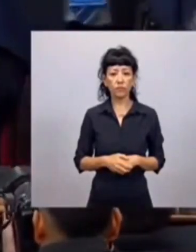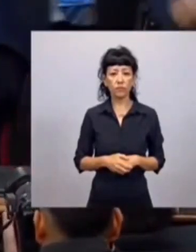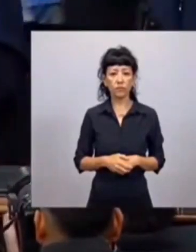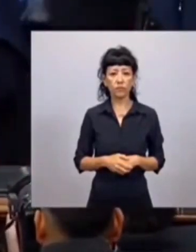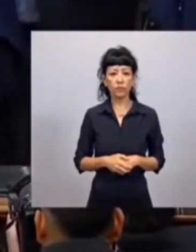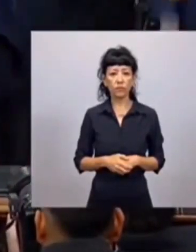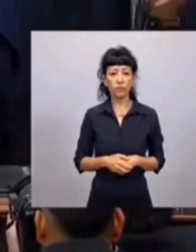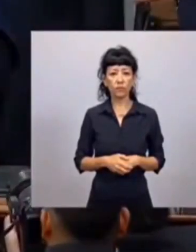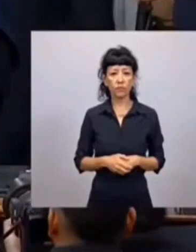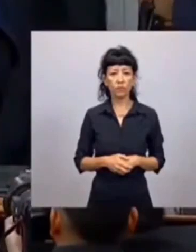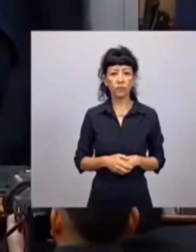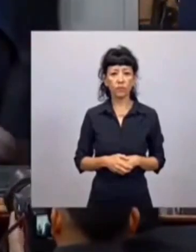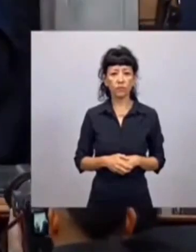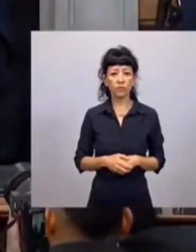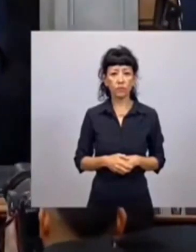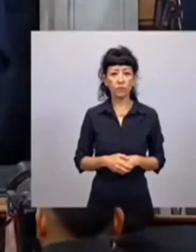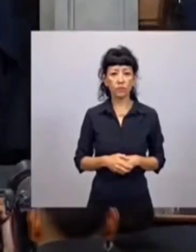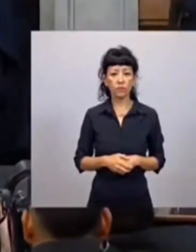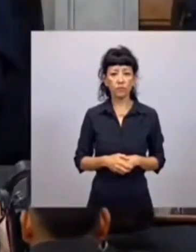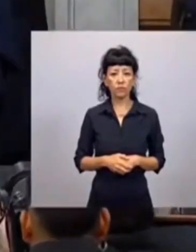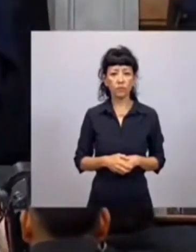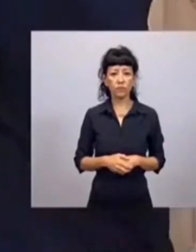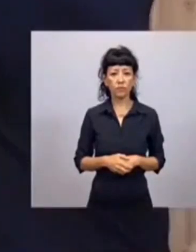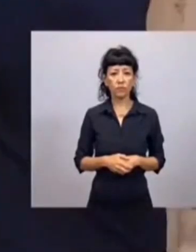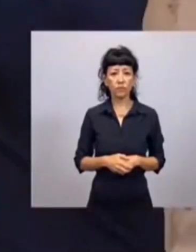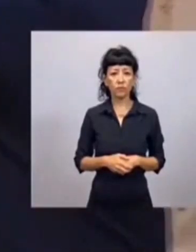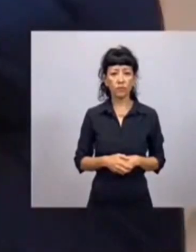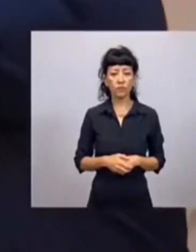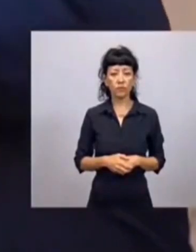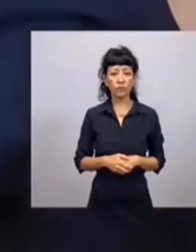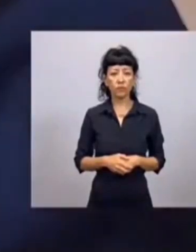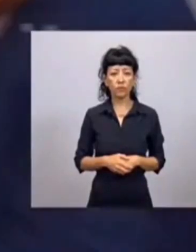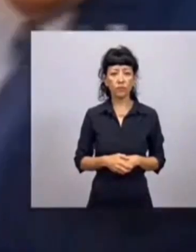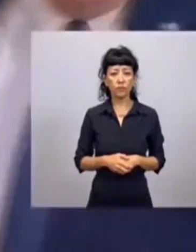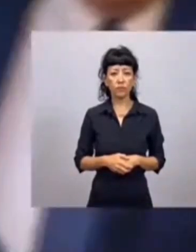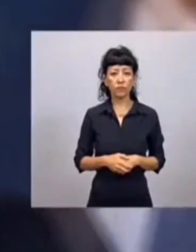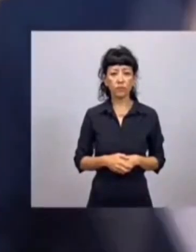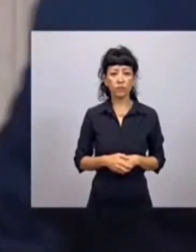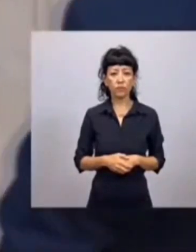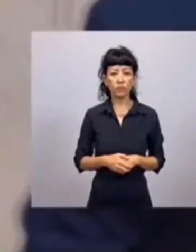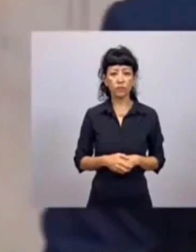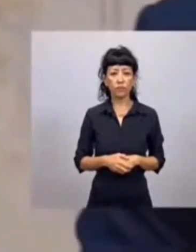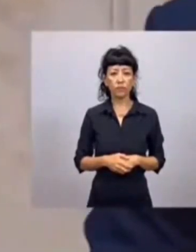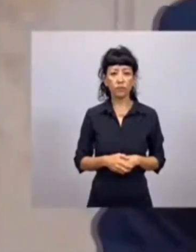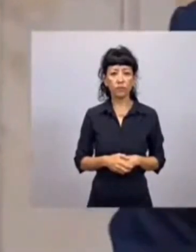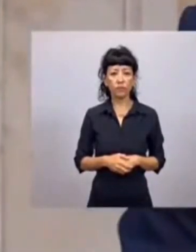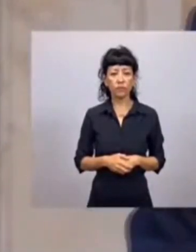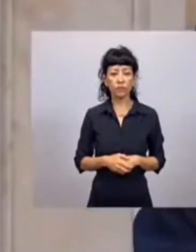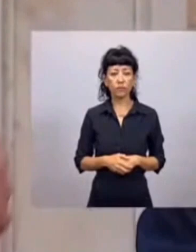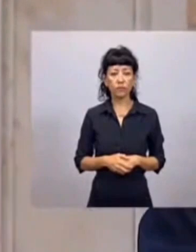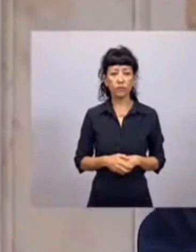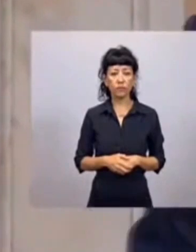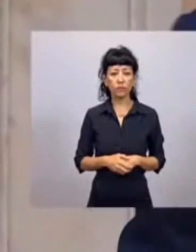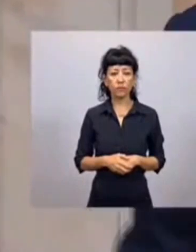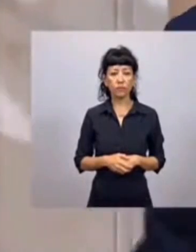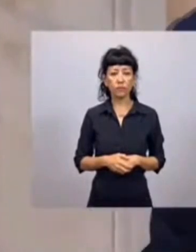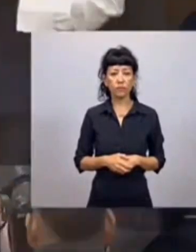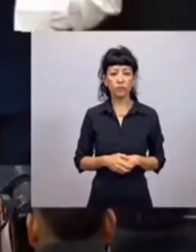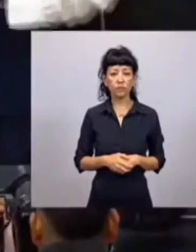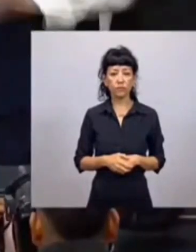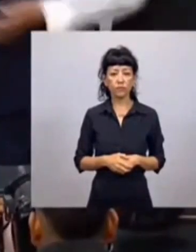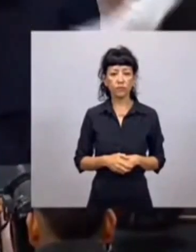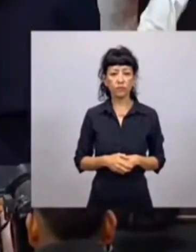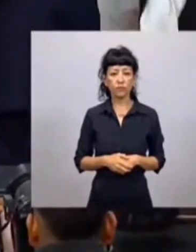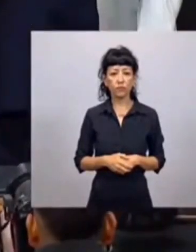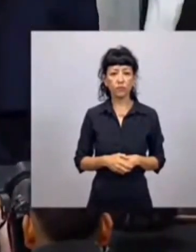siglo su receta es la reducción extrema del gasto Estatal la desregularización total y la acumulación de